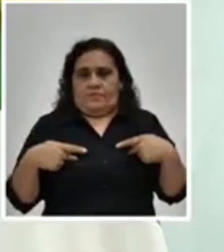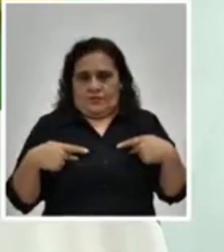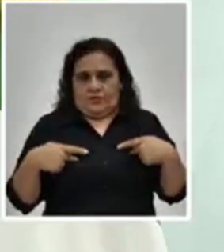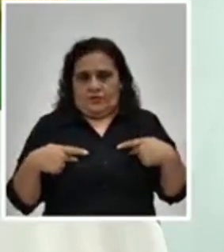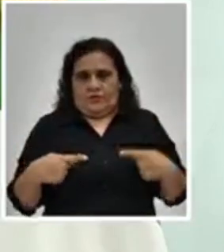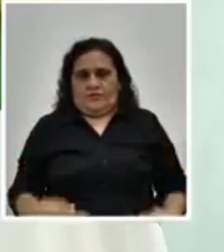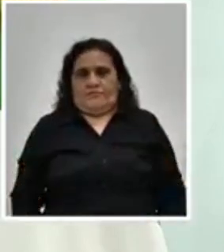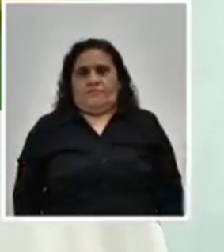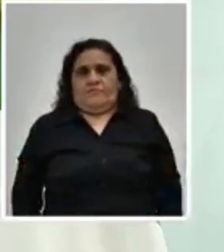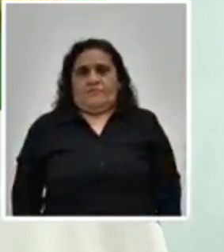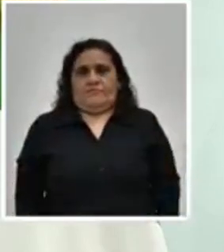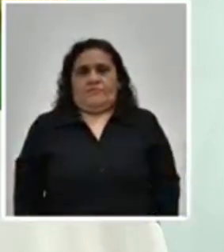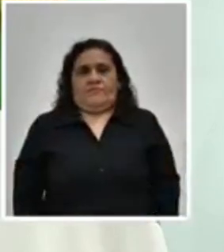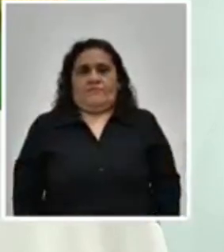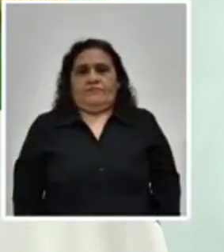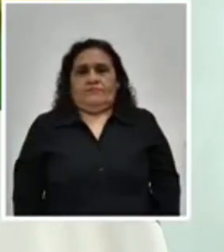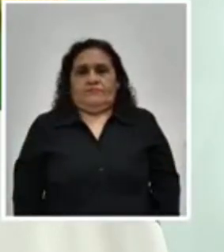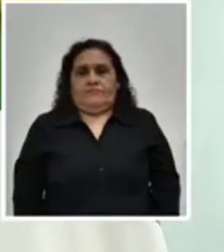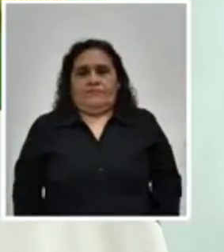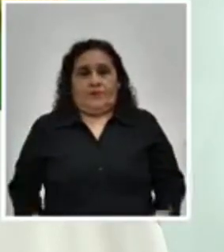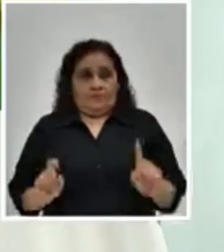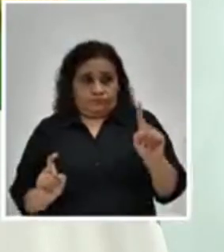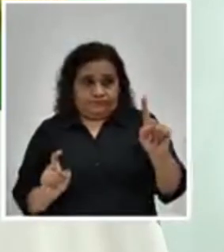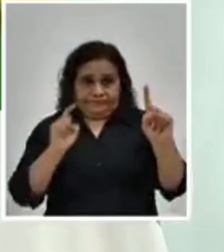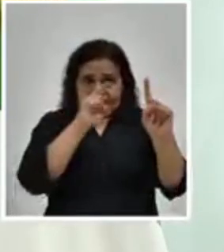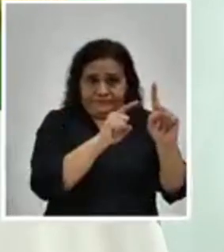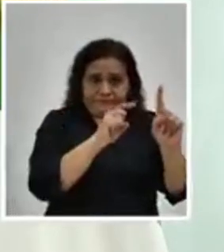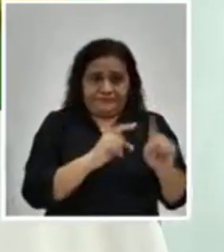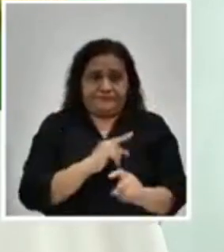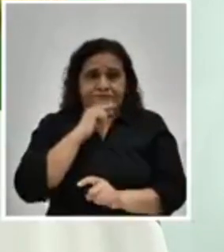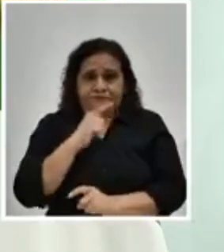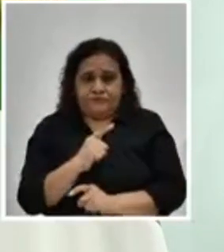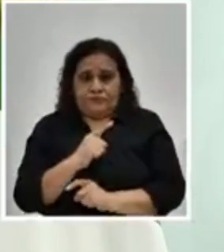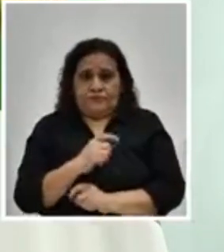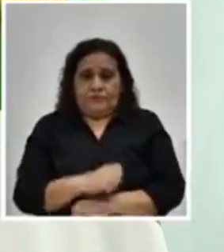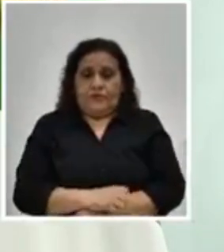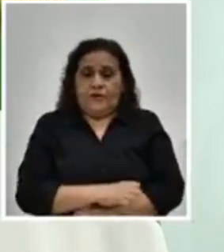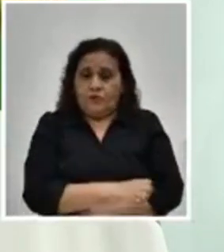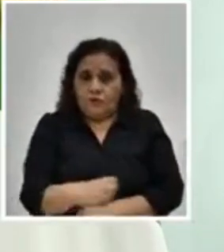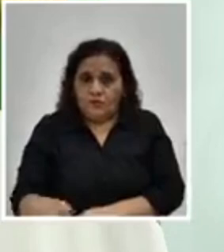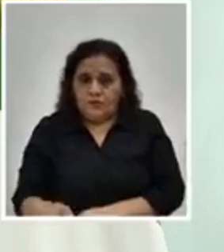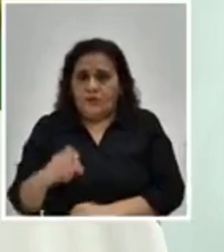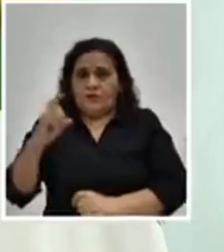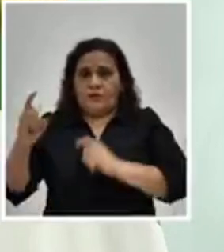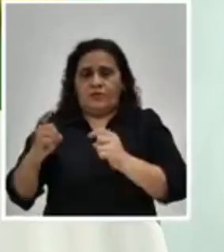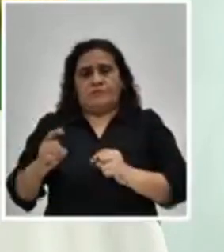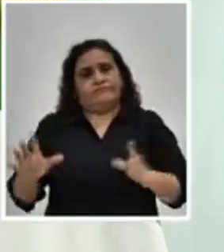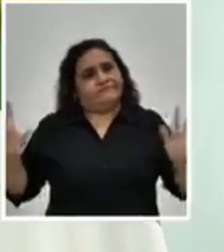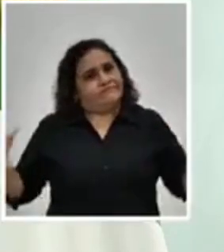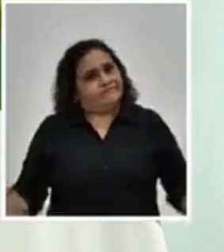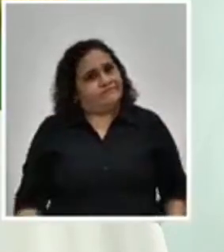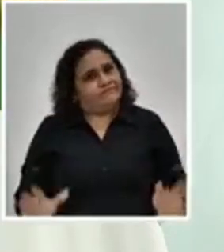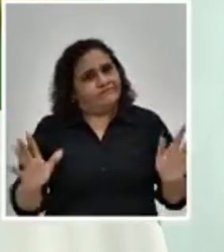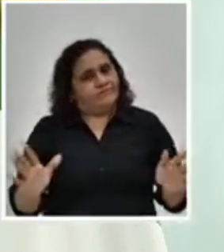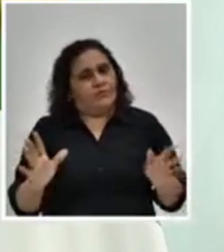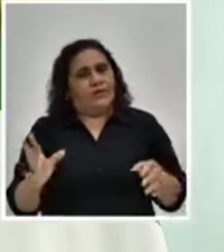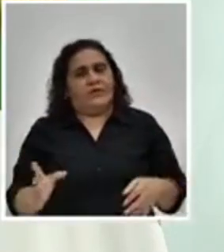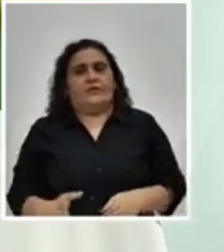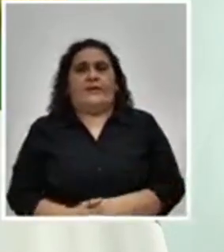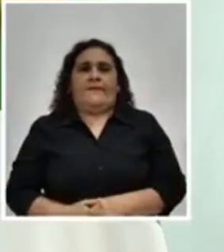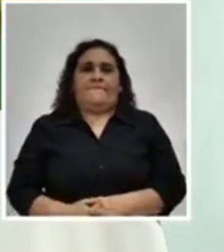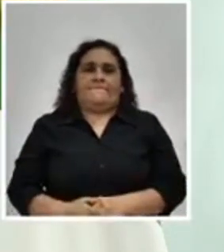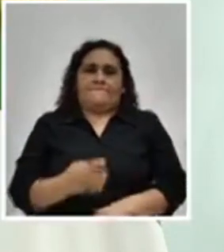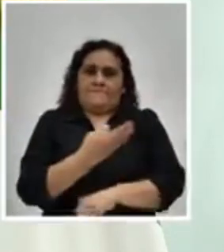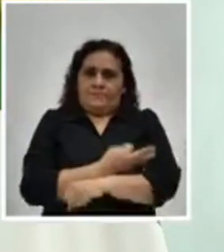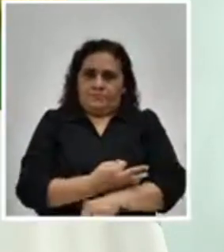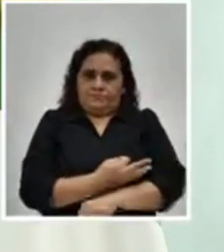directamente. Con el objetivo de mejorar los espacios deportivos y fomentar la convivencia familiar, se invirtieron